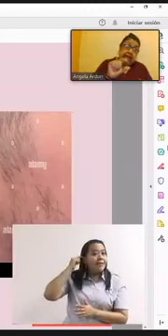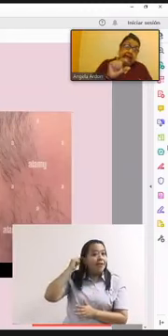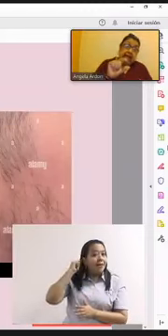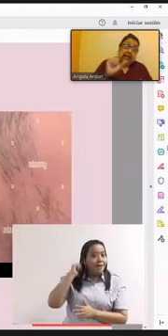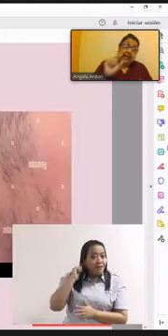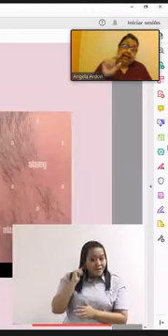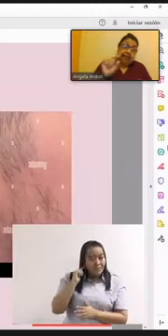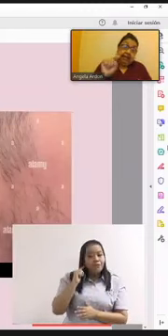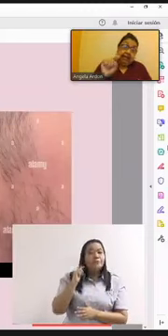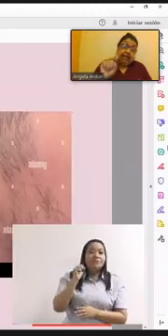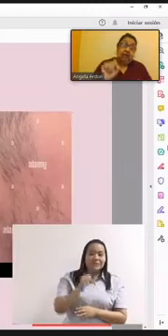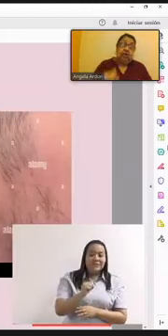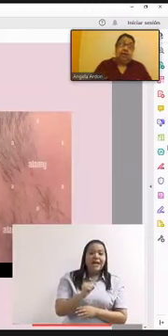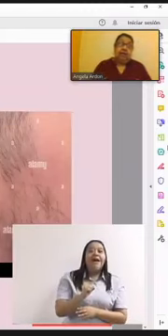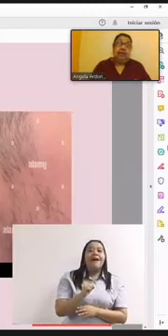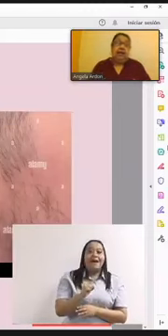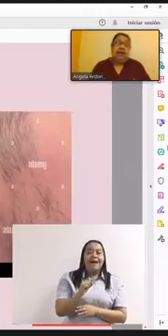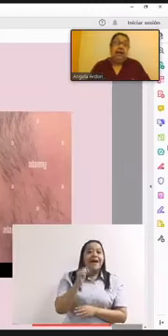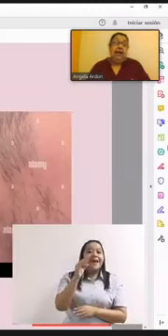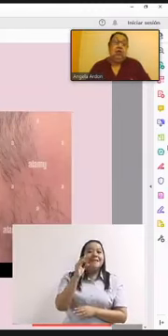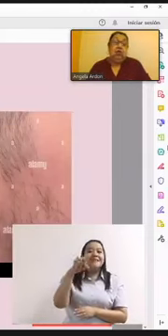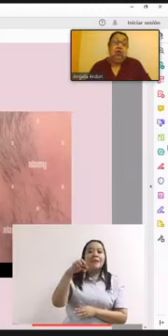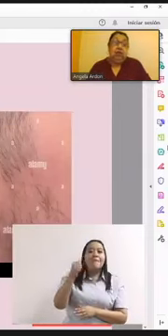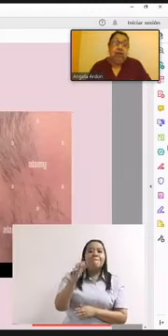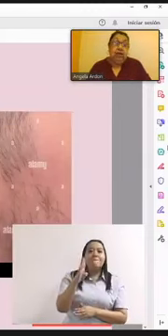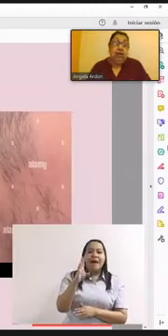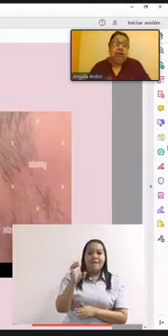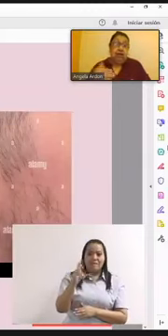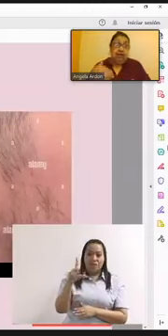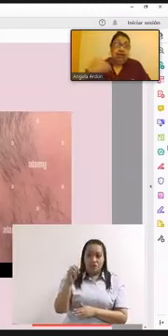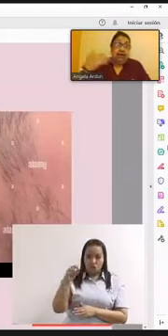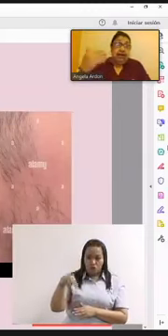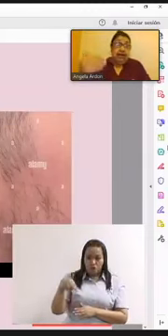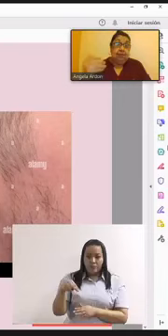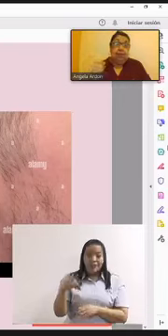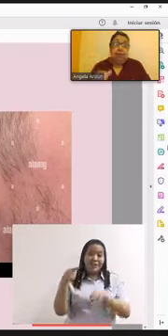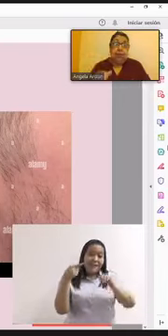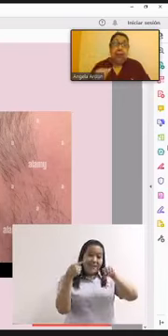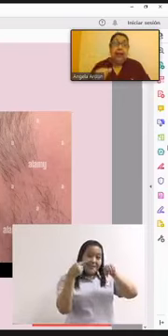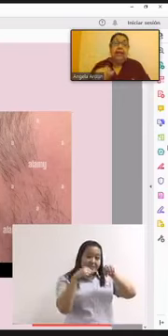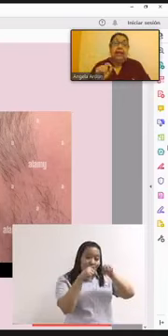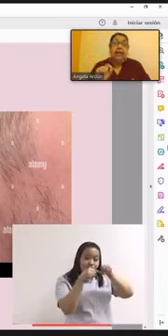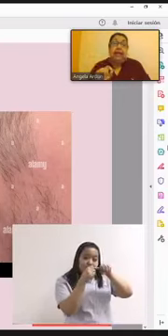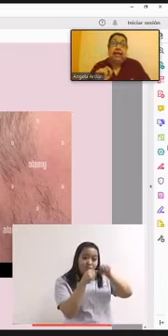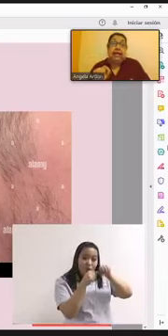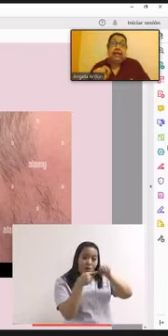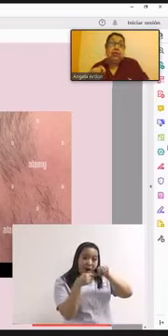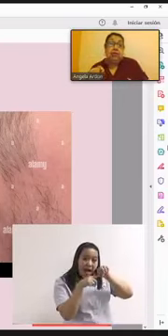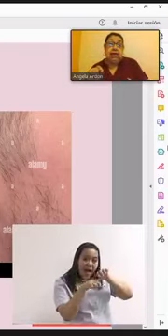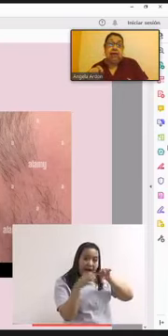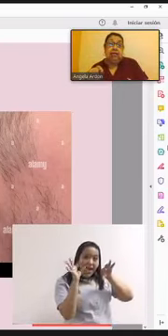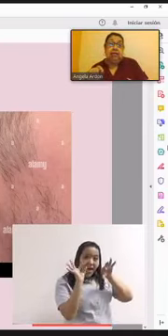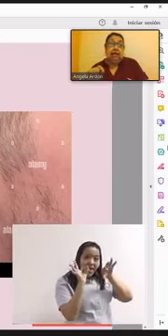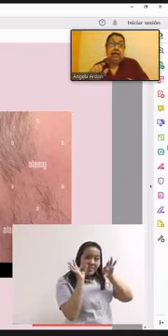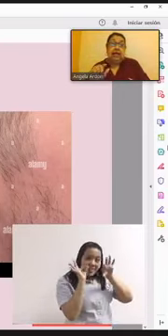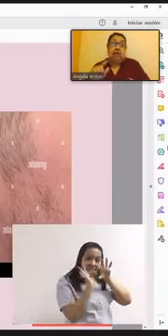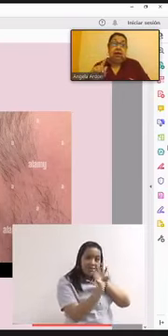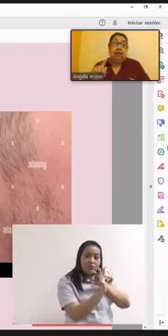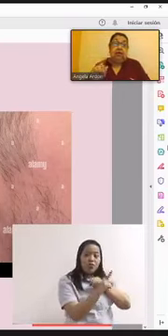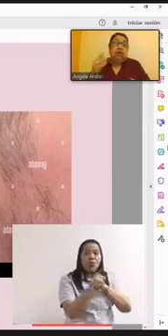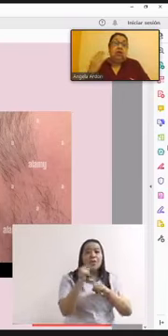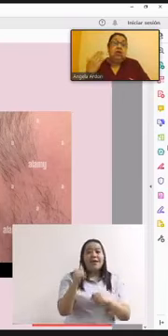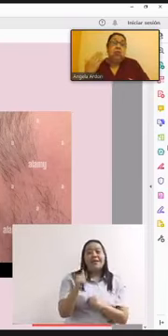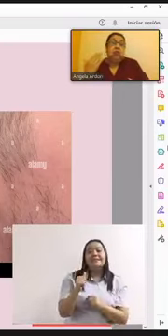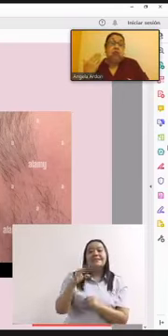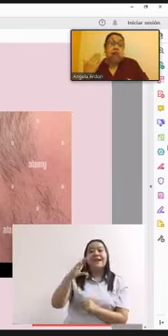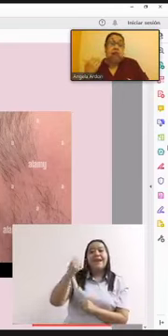canal y ese canalito es el conducto auditivo que va a dar al tímpano. ¿Quién de ustedes ha ido?